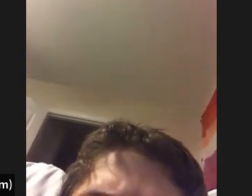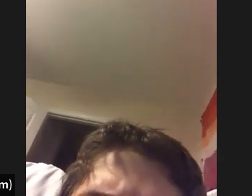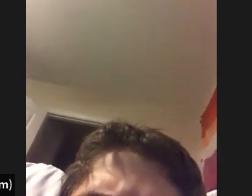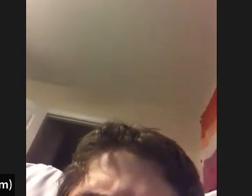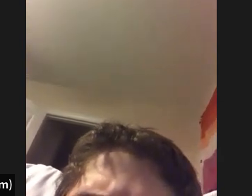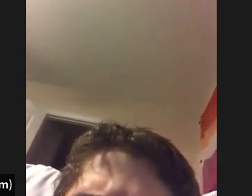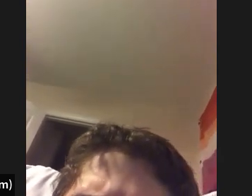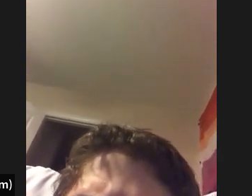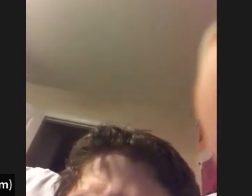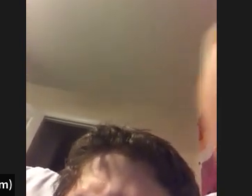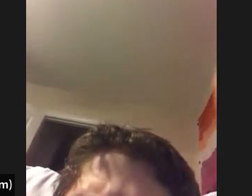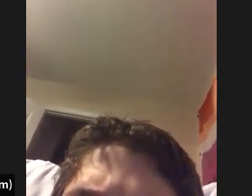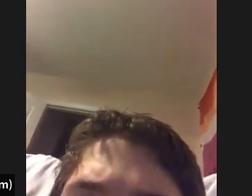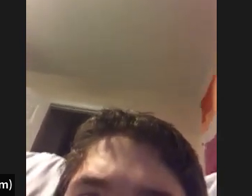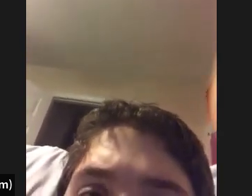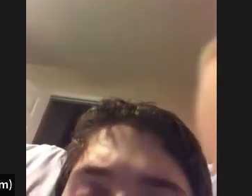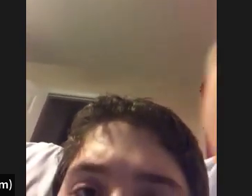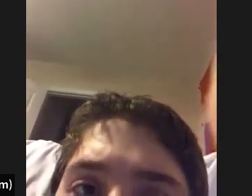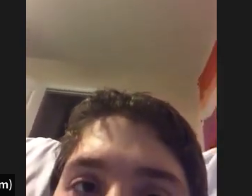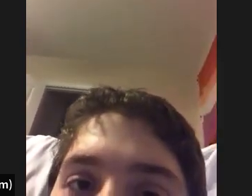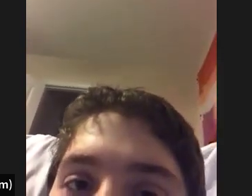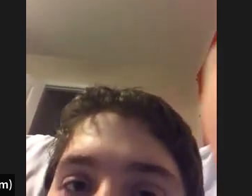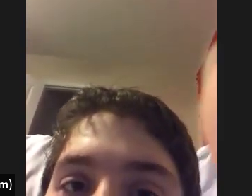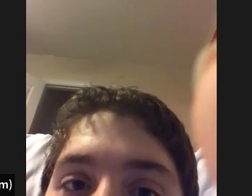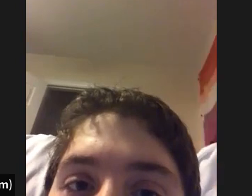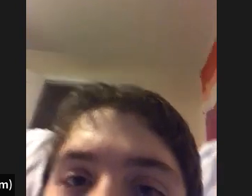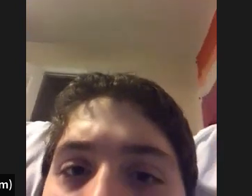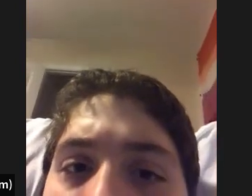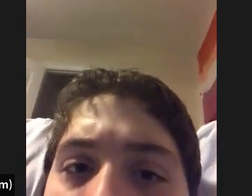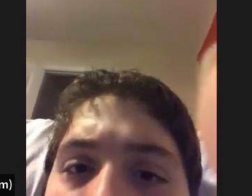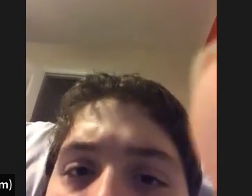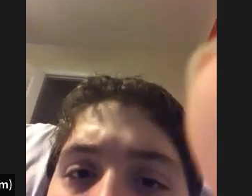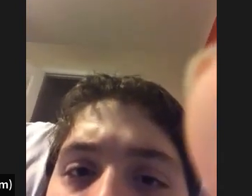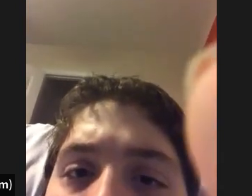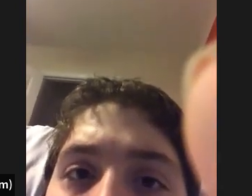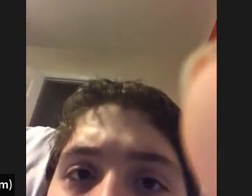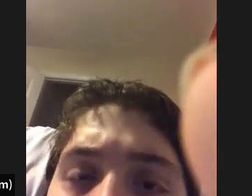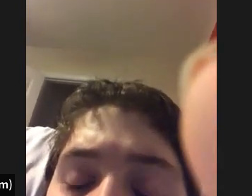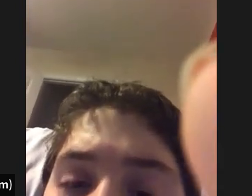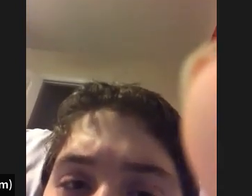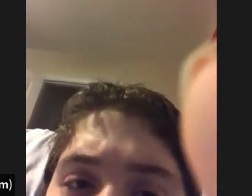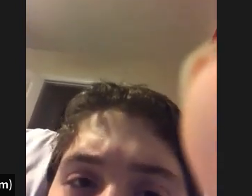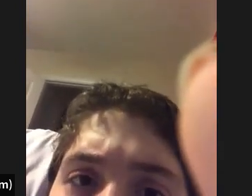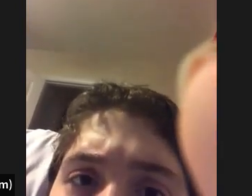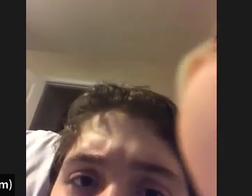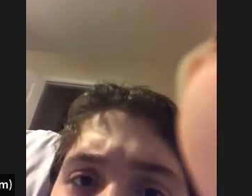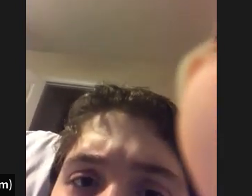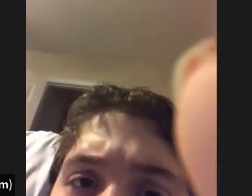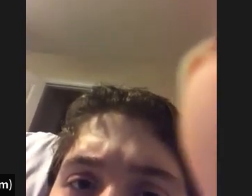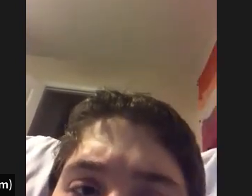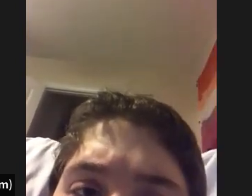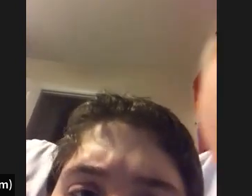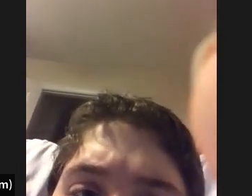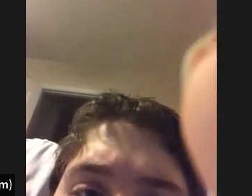y eso hizo que, pues, en las escuelas de mi pueblo y cerca de mi pueblo, pues, comenzaran a incorporar